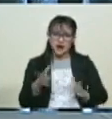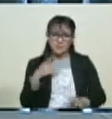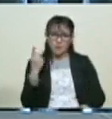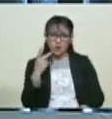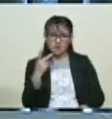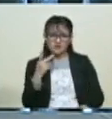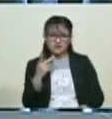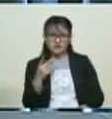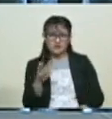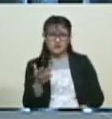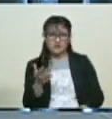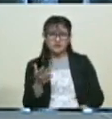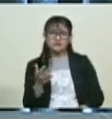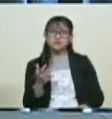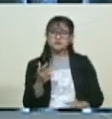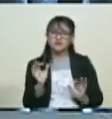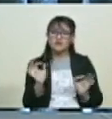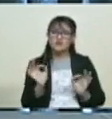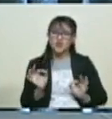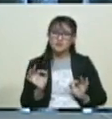construir alternativas